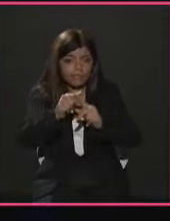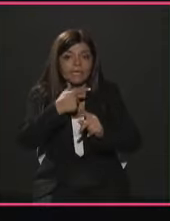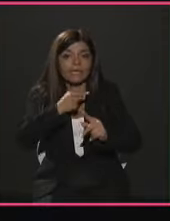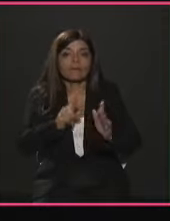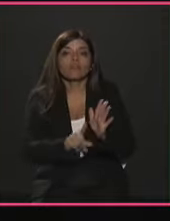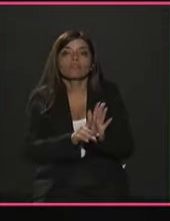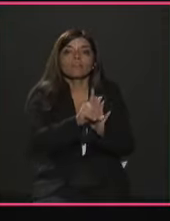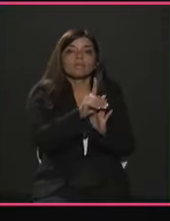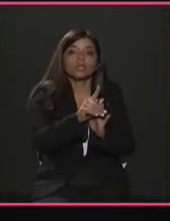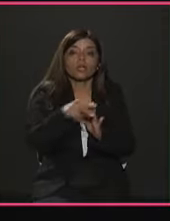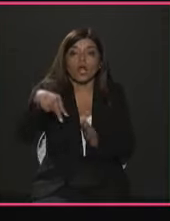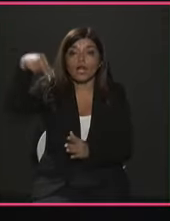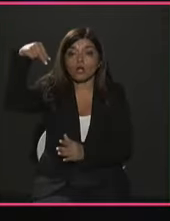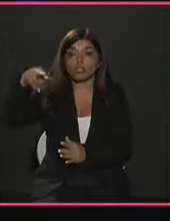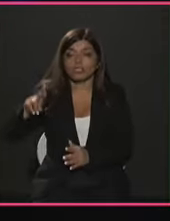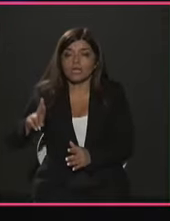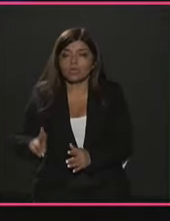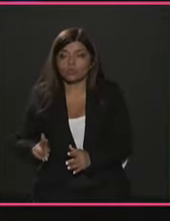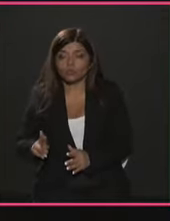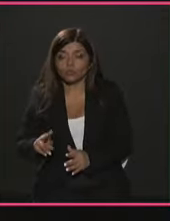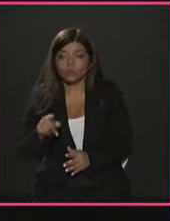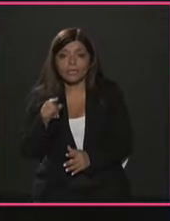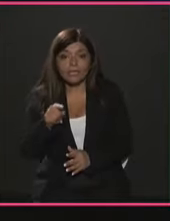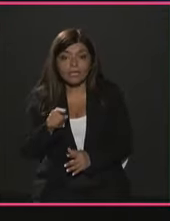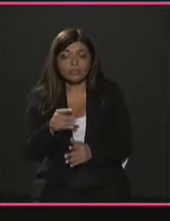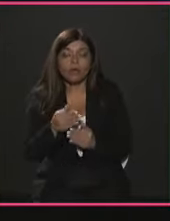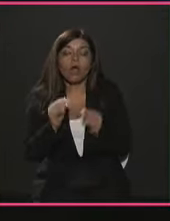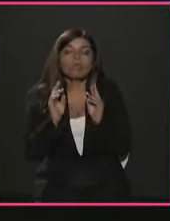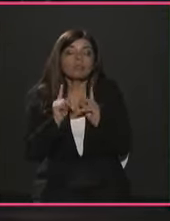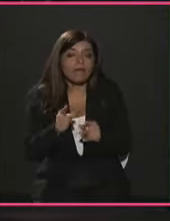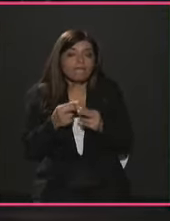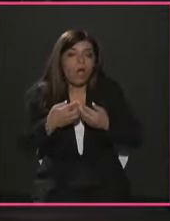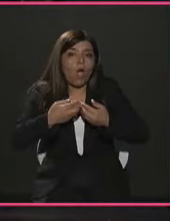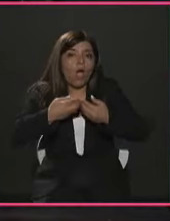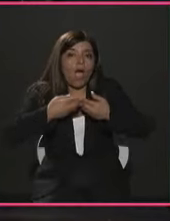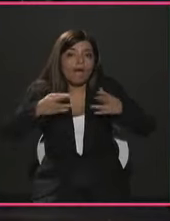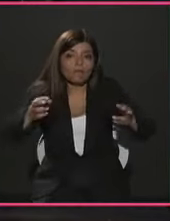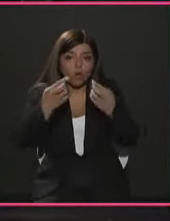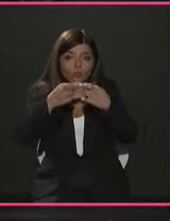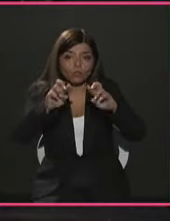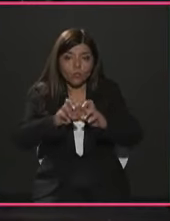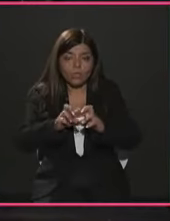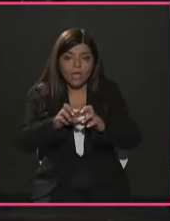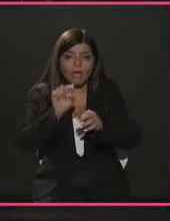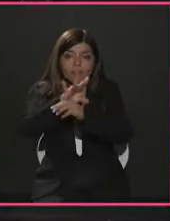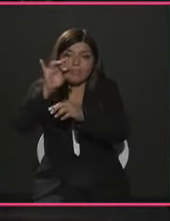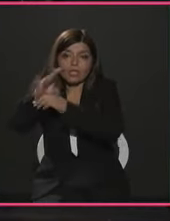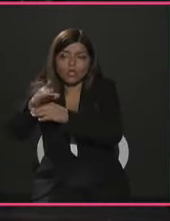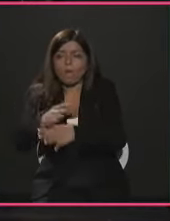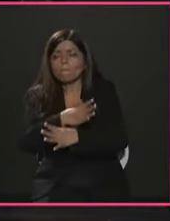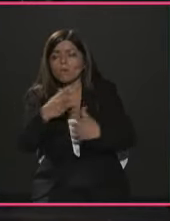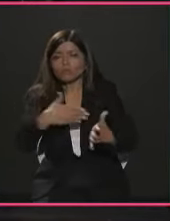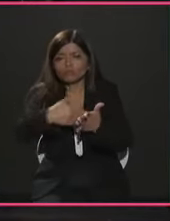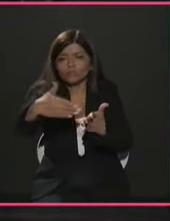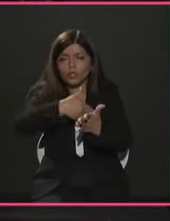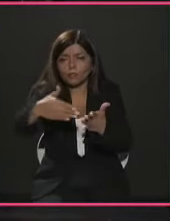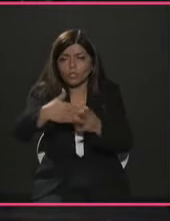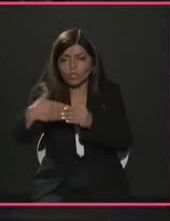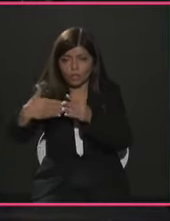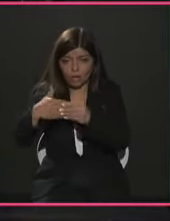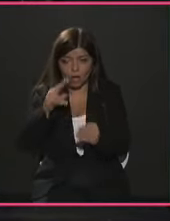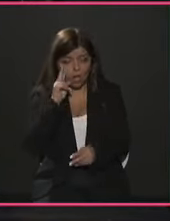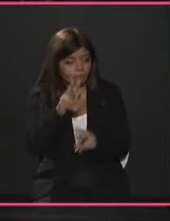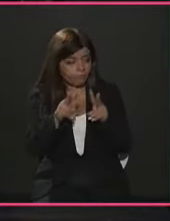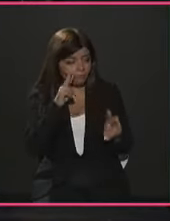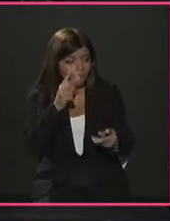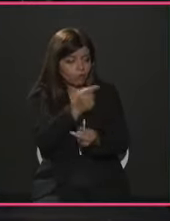dos polos en el norte y en el sur y esto nos debiera abrir una oportunidad de exportación que pueden ser decenas de miles de millones de dólares cuando uno mira los distintos